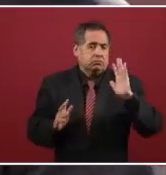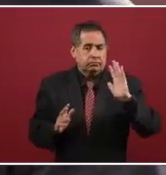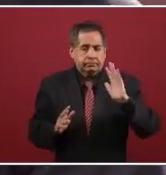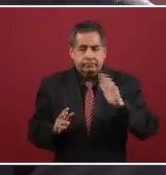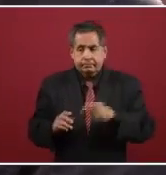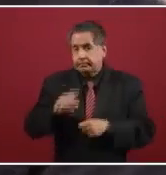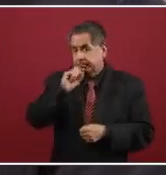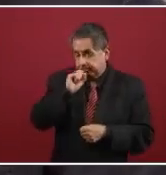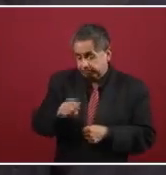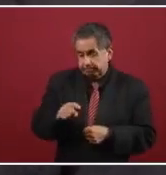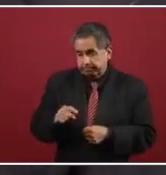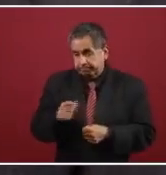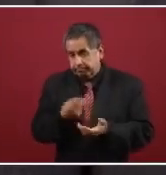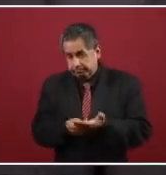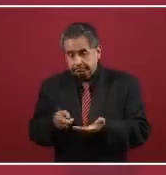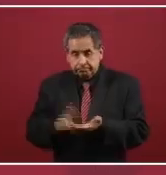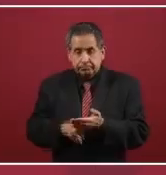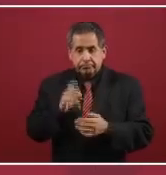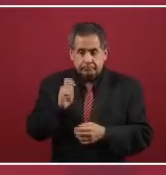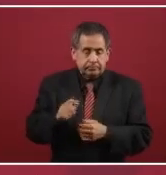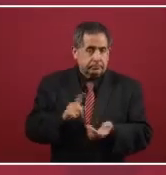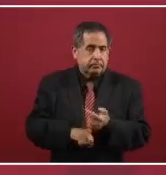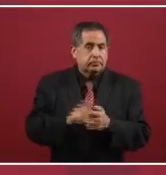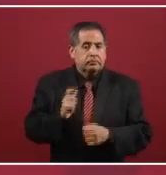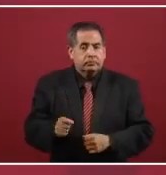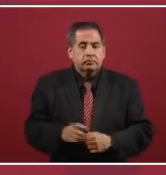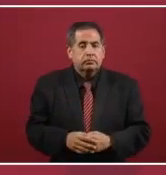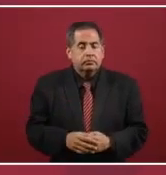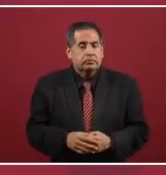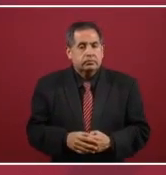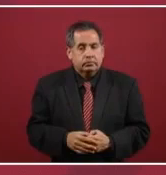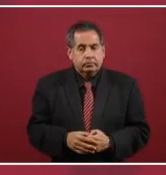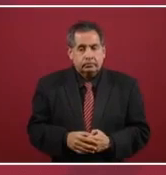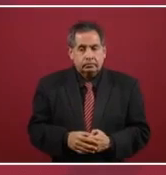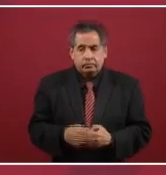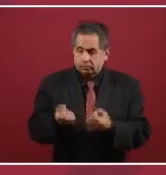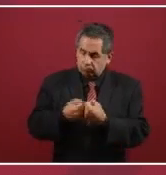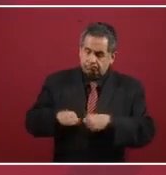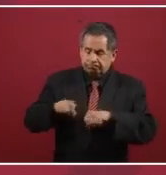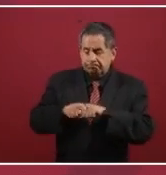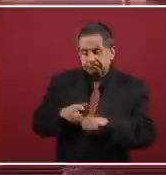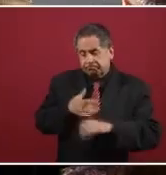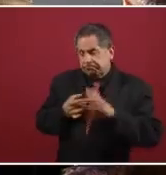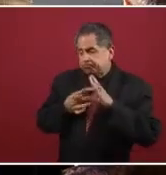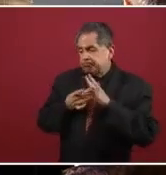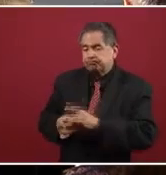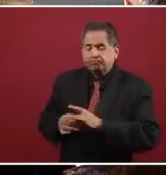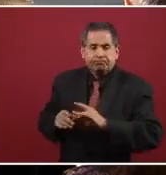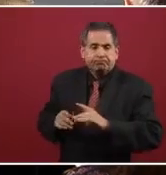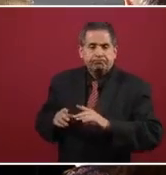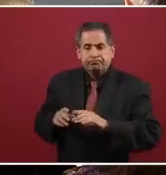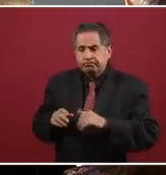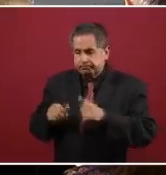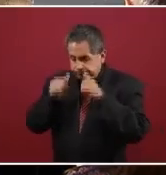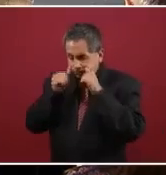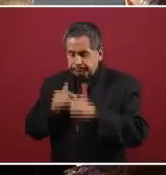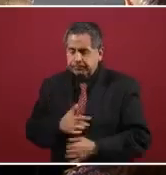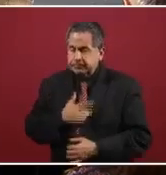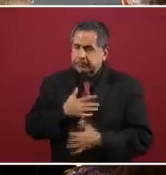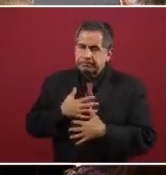mismo tiempo pues es un asunto social y